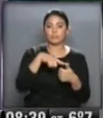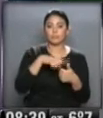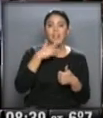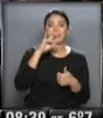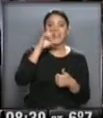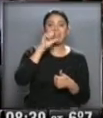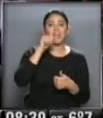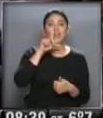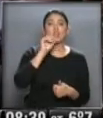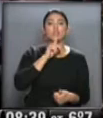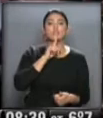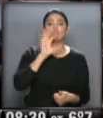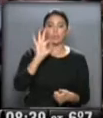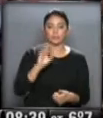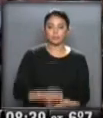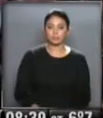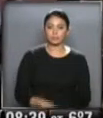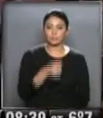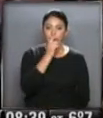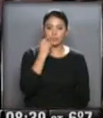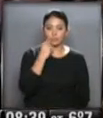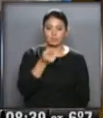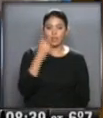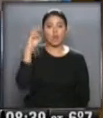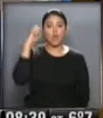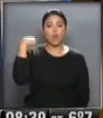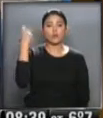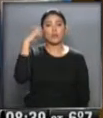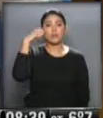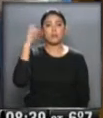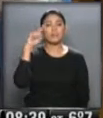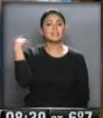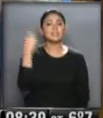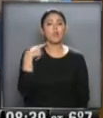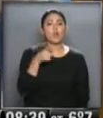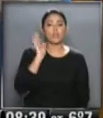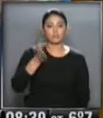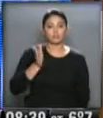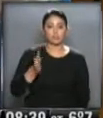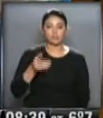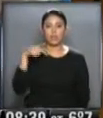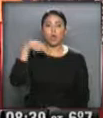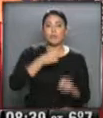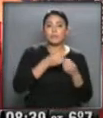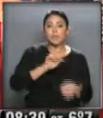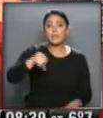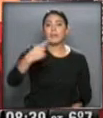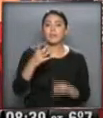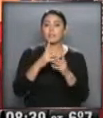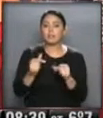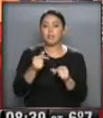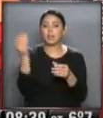de Carlotto. El Congreso Internacional contra la Tortura comenzó hoy y cerrará mañana en la